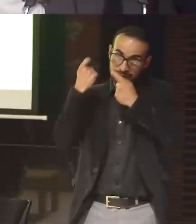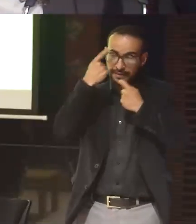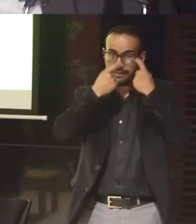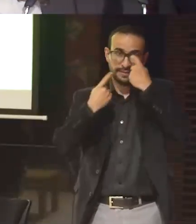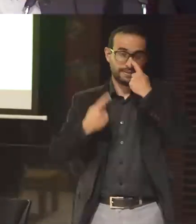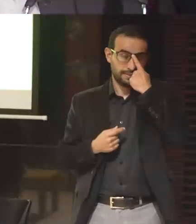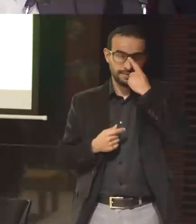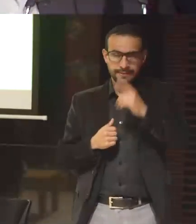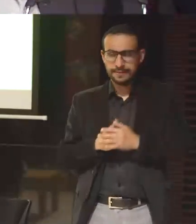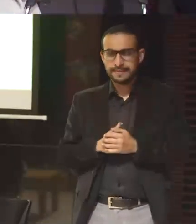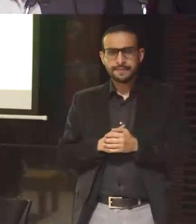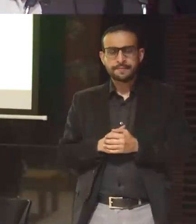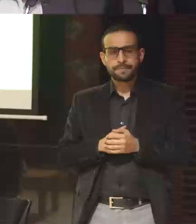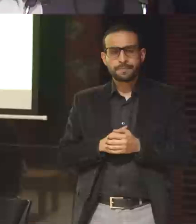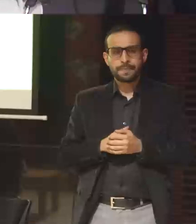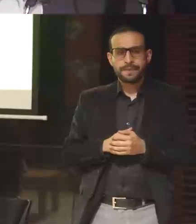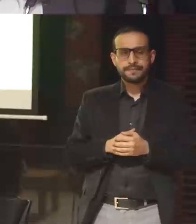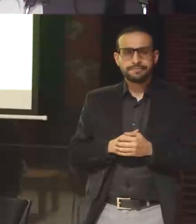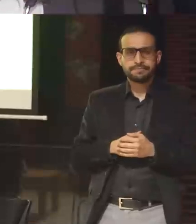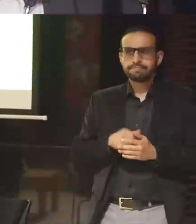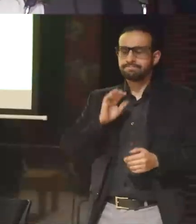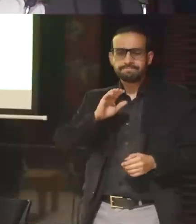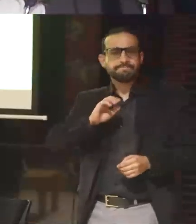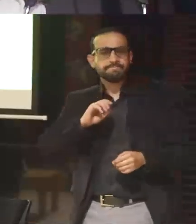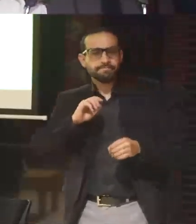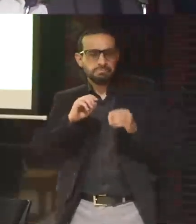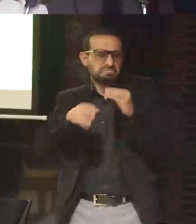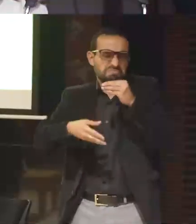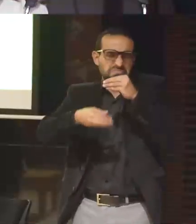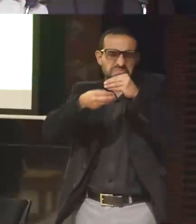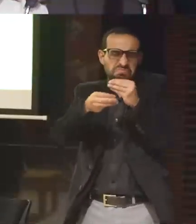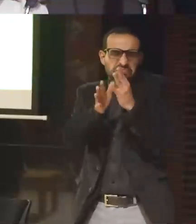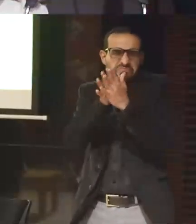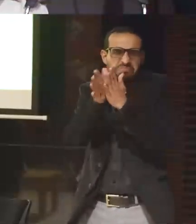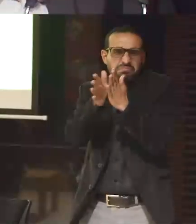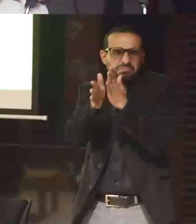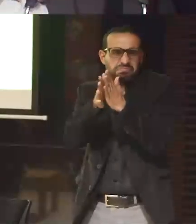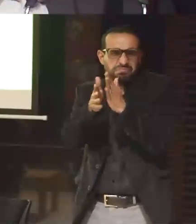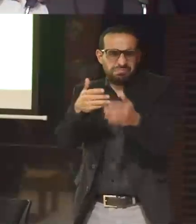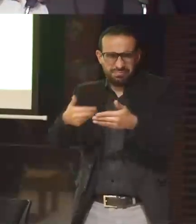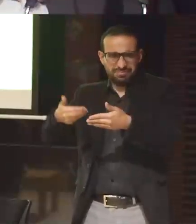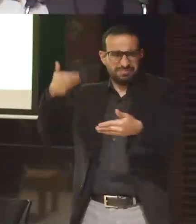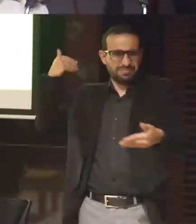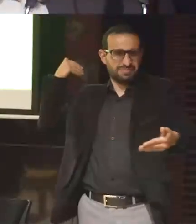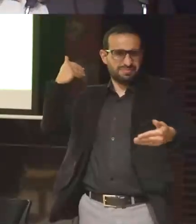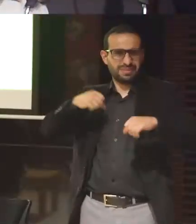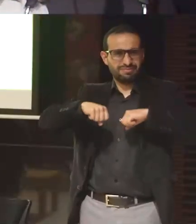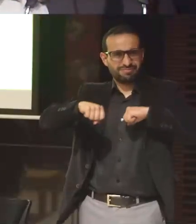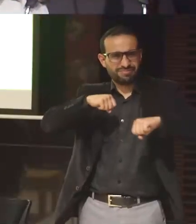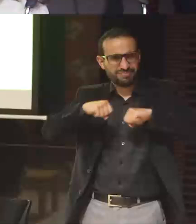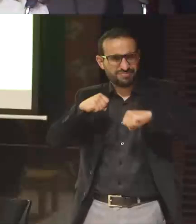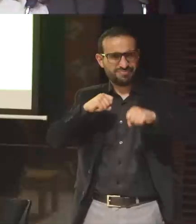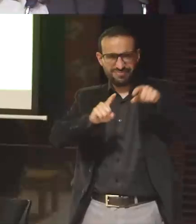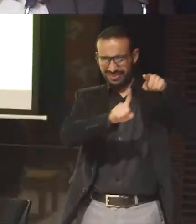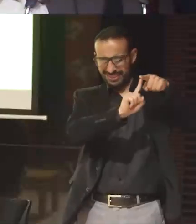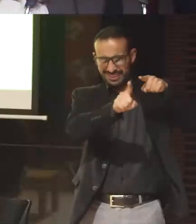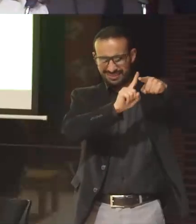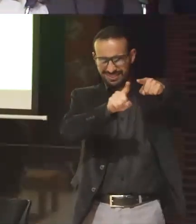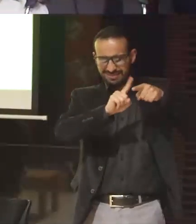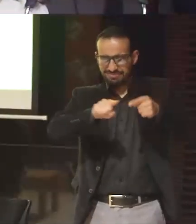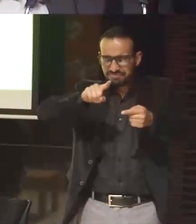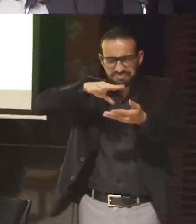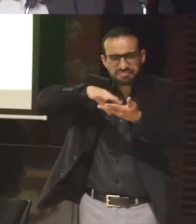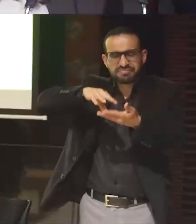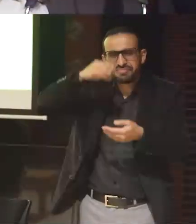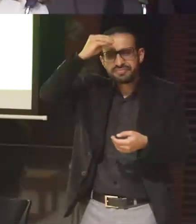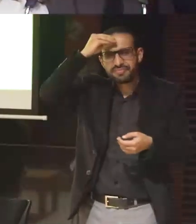Solo sumar un punto que nosotros hemos aprendido con muchos años de operación, y es que la permanencia de la